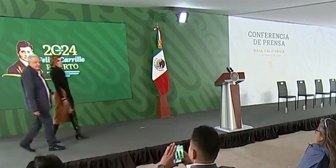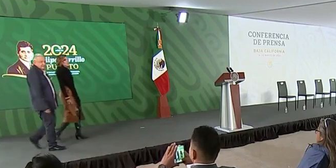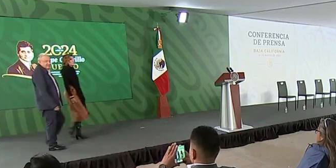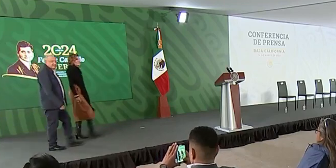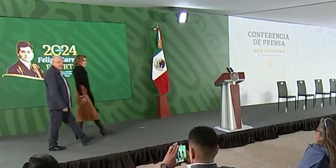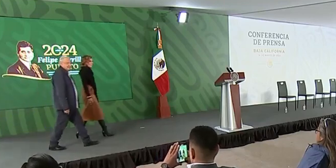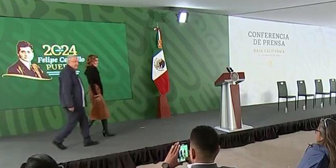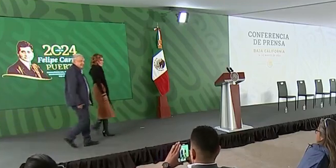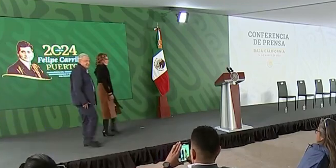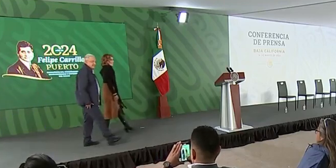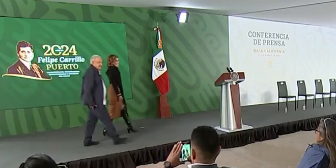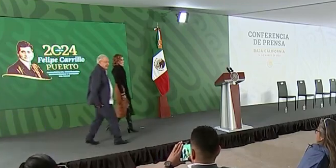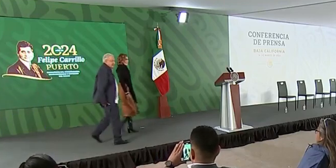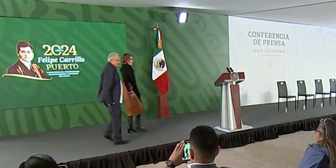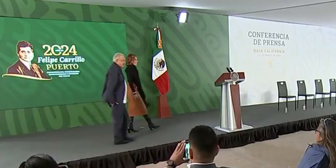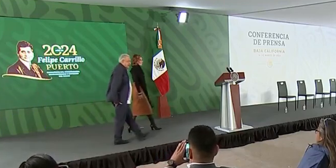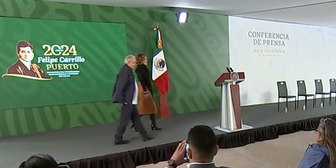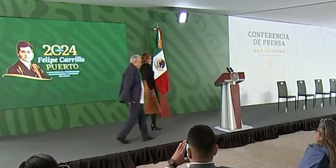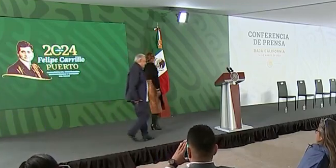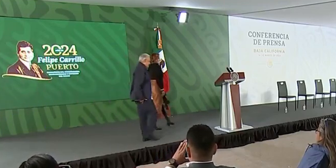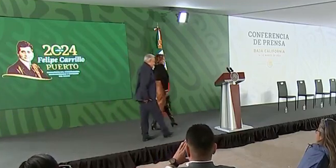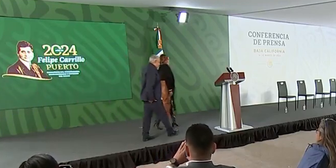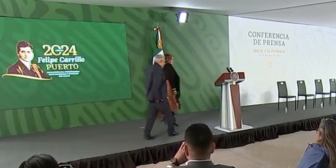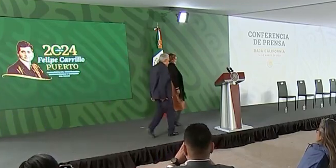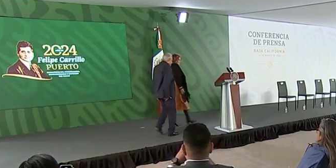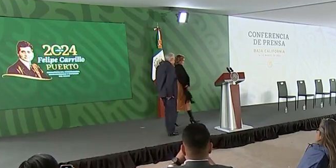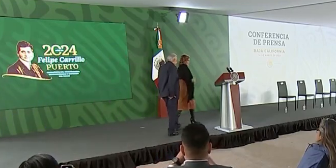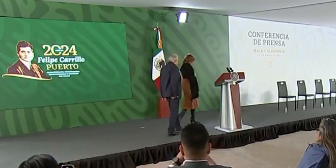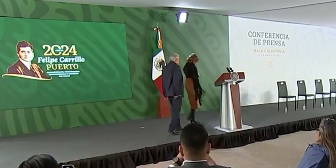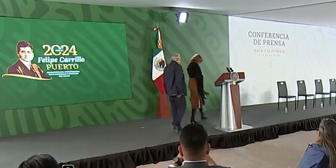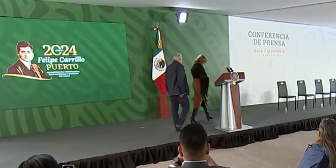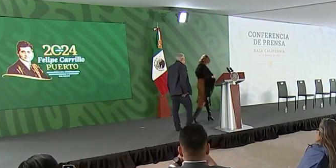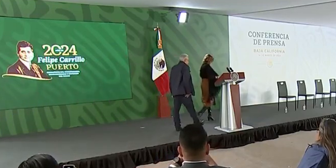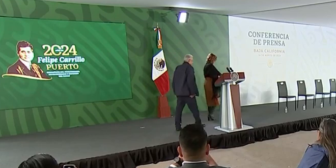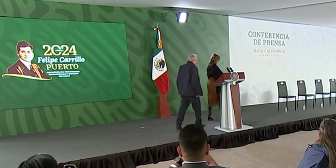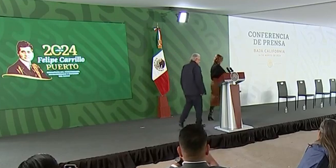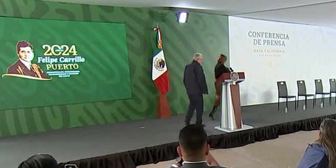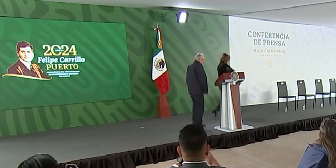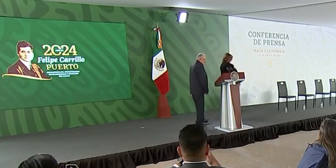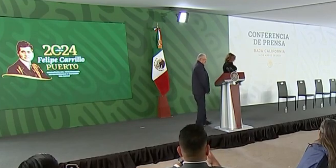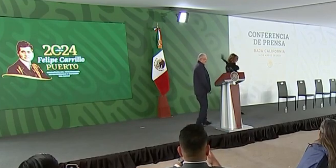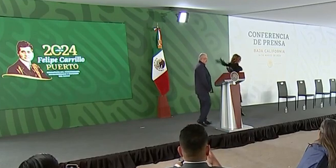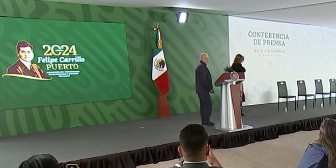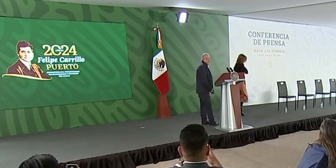días. Buenos días. Buenos días. Ánimo. Ánimo.